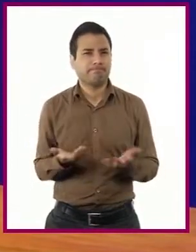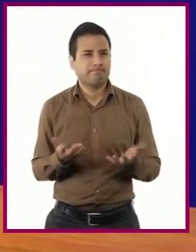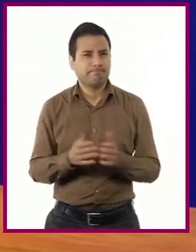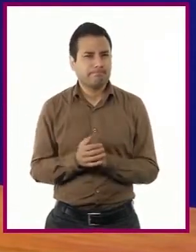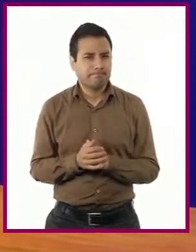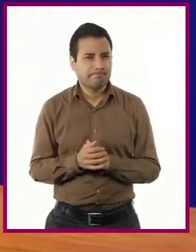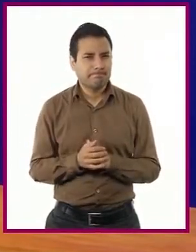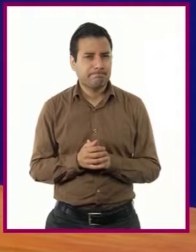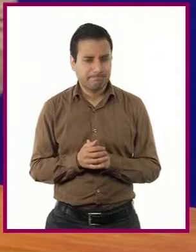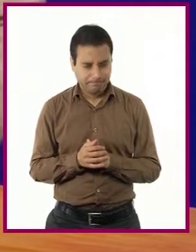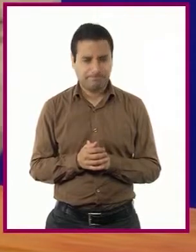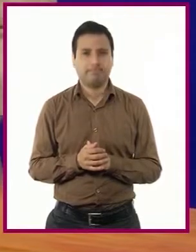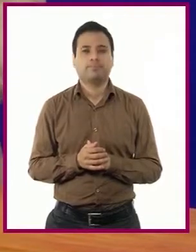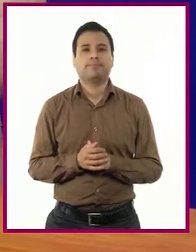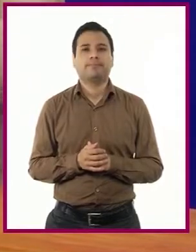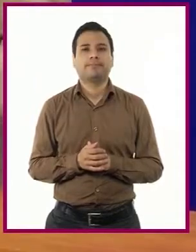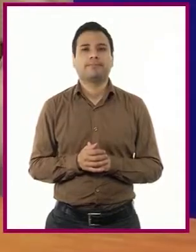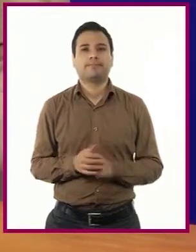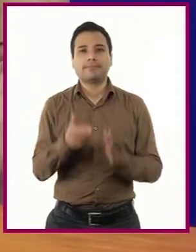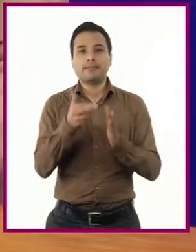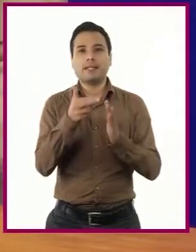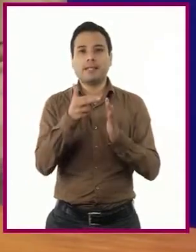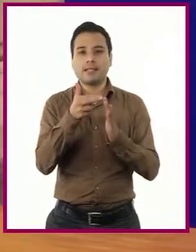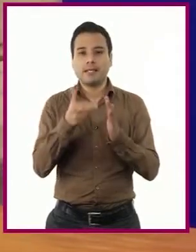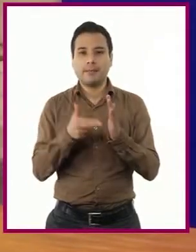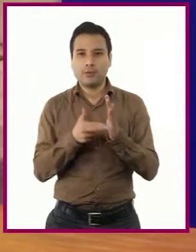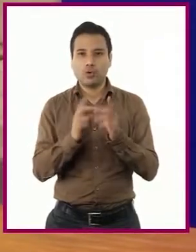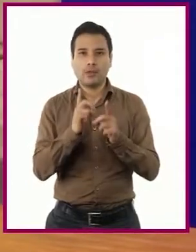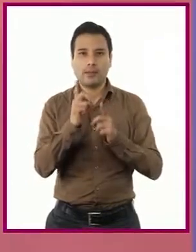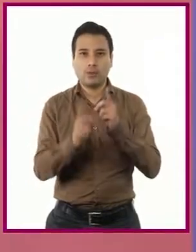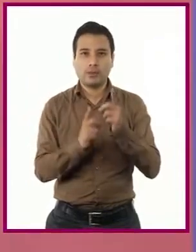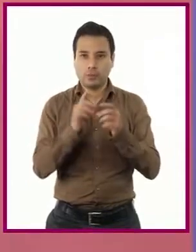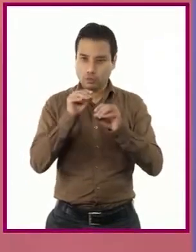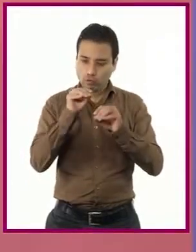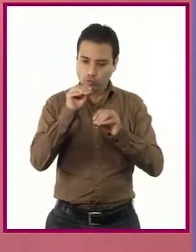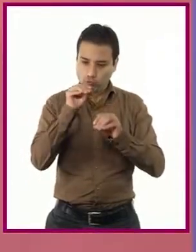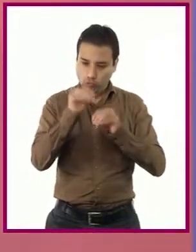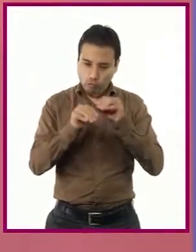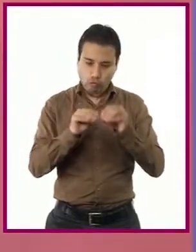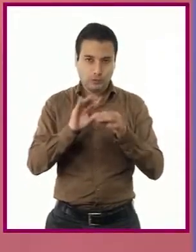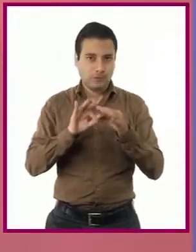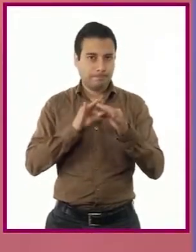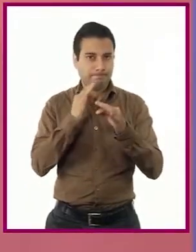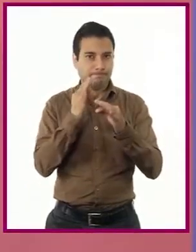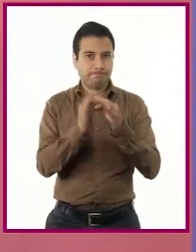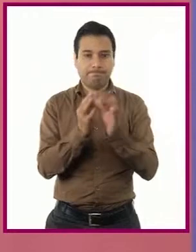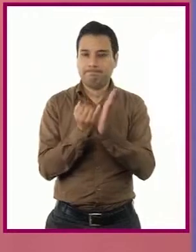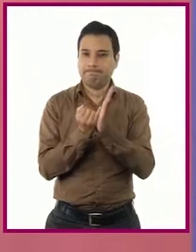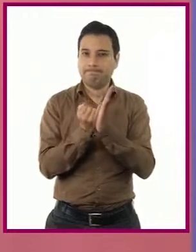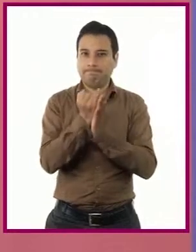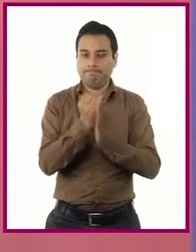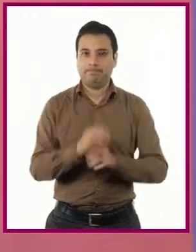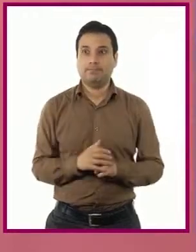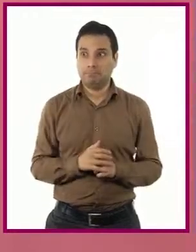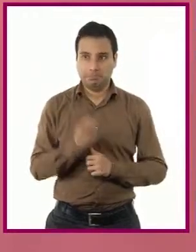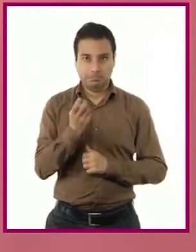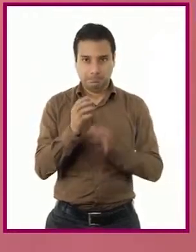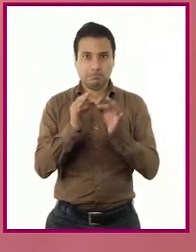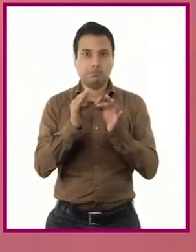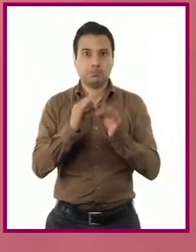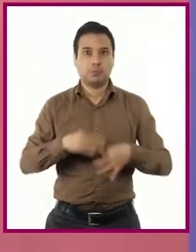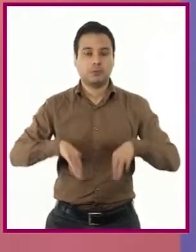y difundir versiones finales de reglamentos deportivos. Eso suena muy importante, profesor, pues esto nos